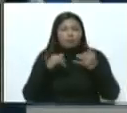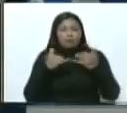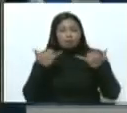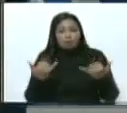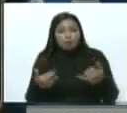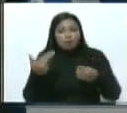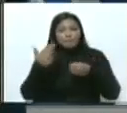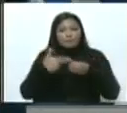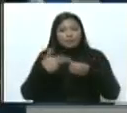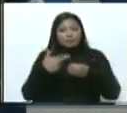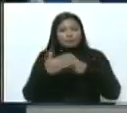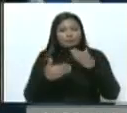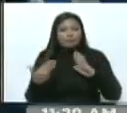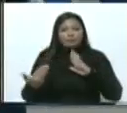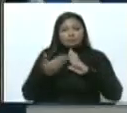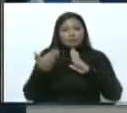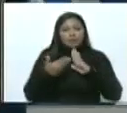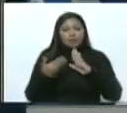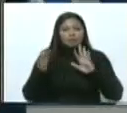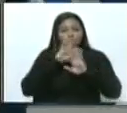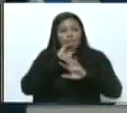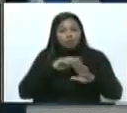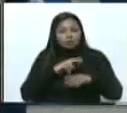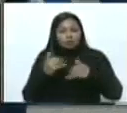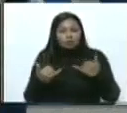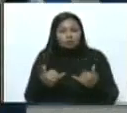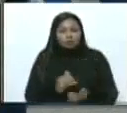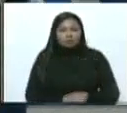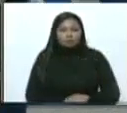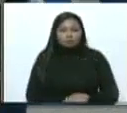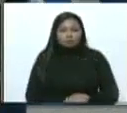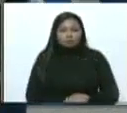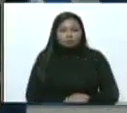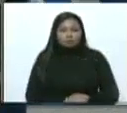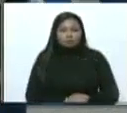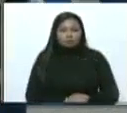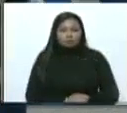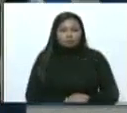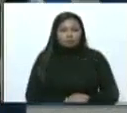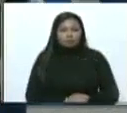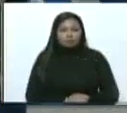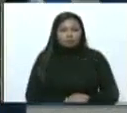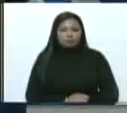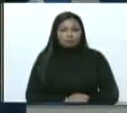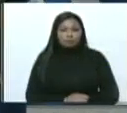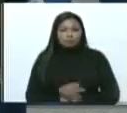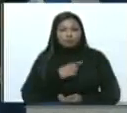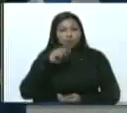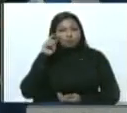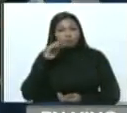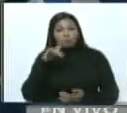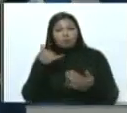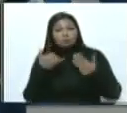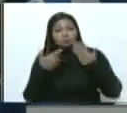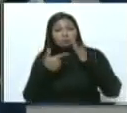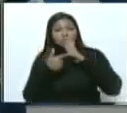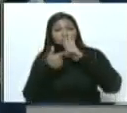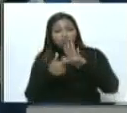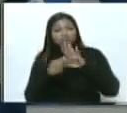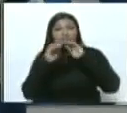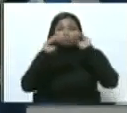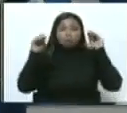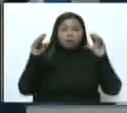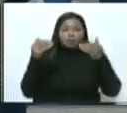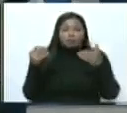PDVSA, afectando las instalaciones de PDVSA. Entonces hemos lanzado también ese llamado